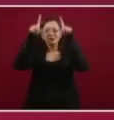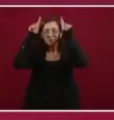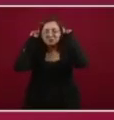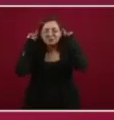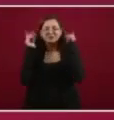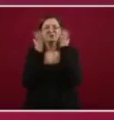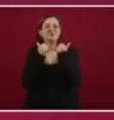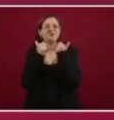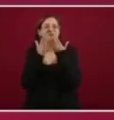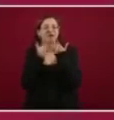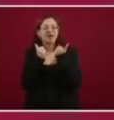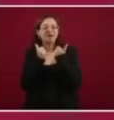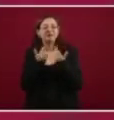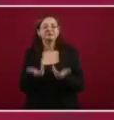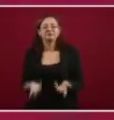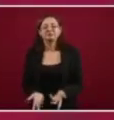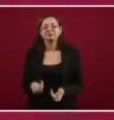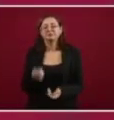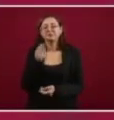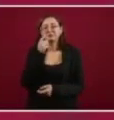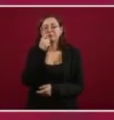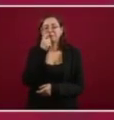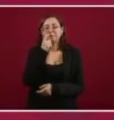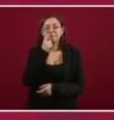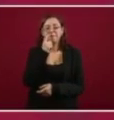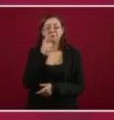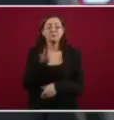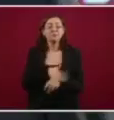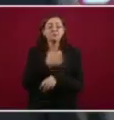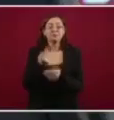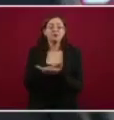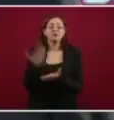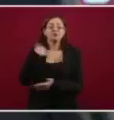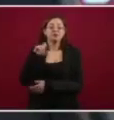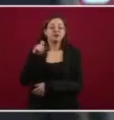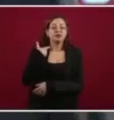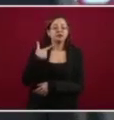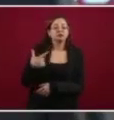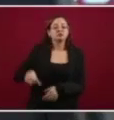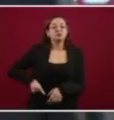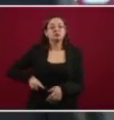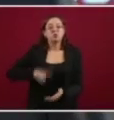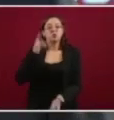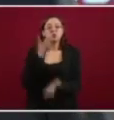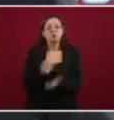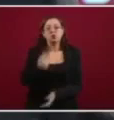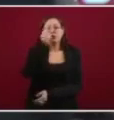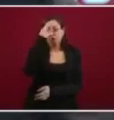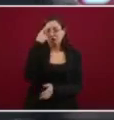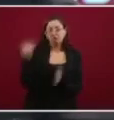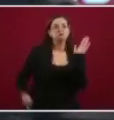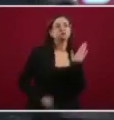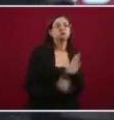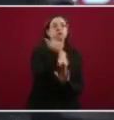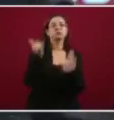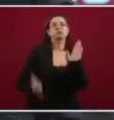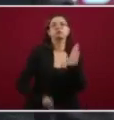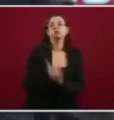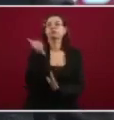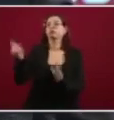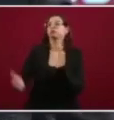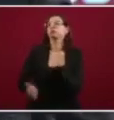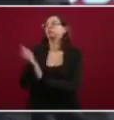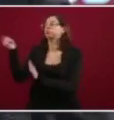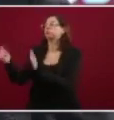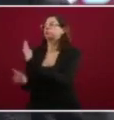porque se pensaba nada más en construir y no se tomaba en cuenta el gasto